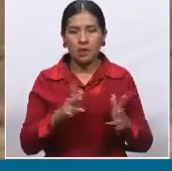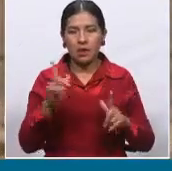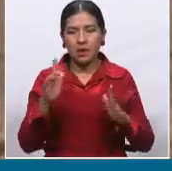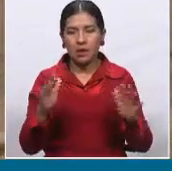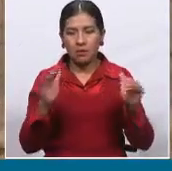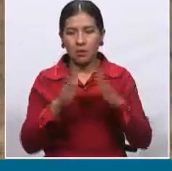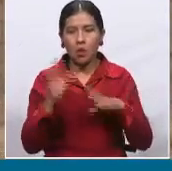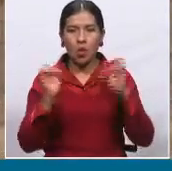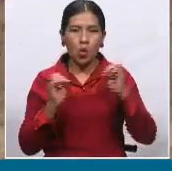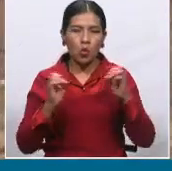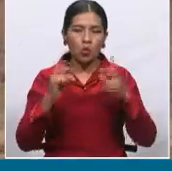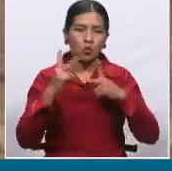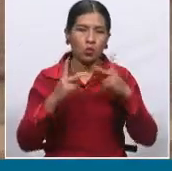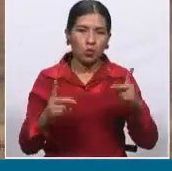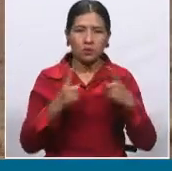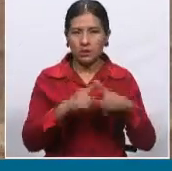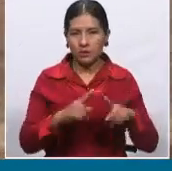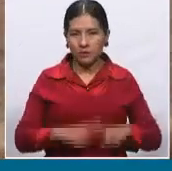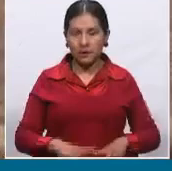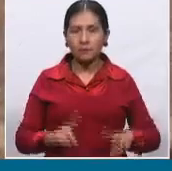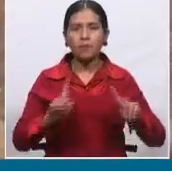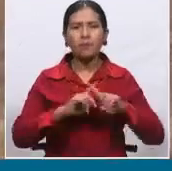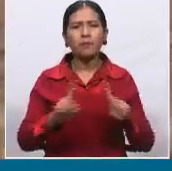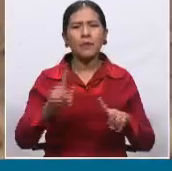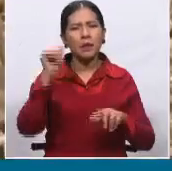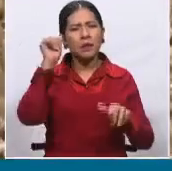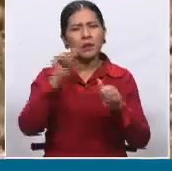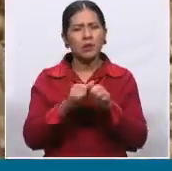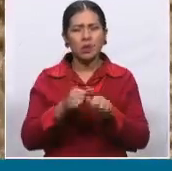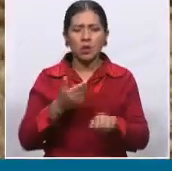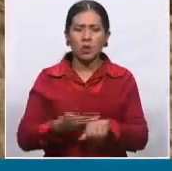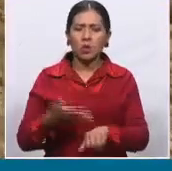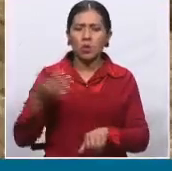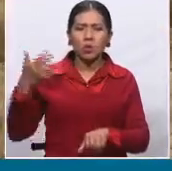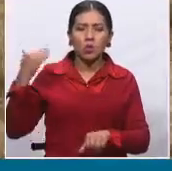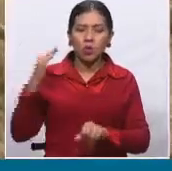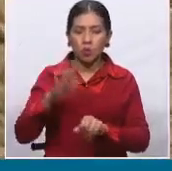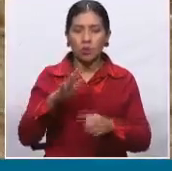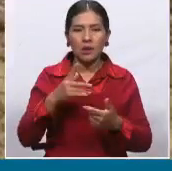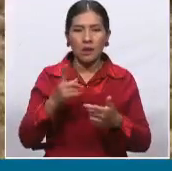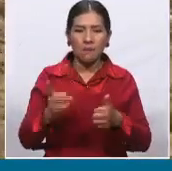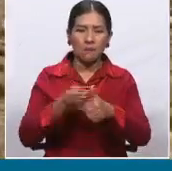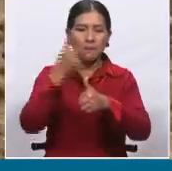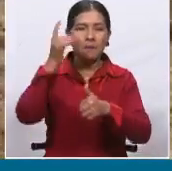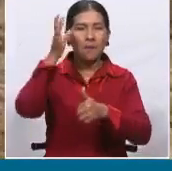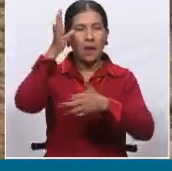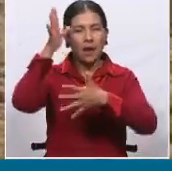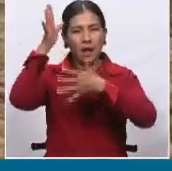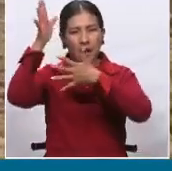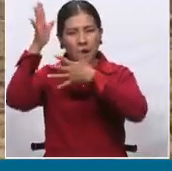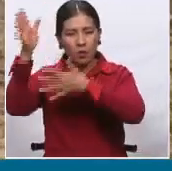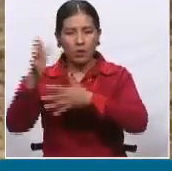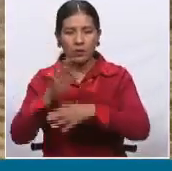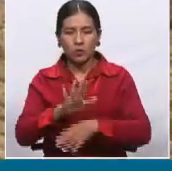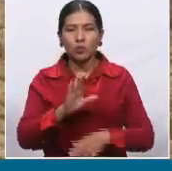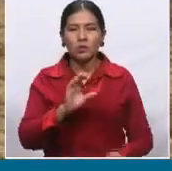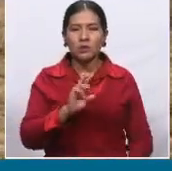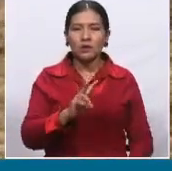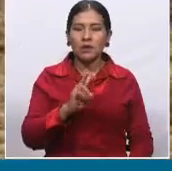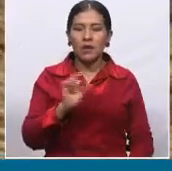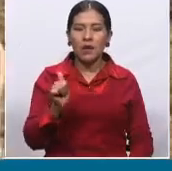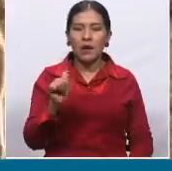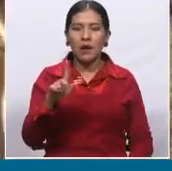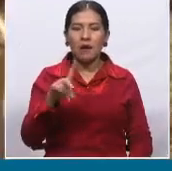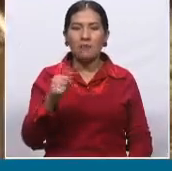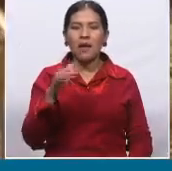que hay un ancestro. El ancestro de la vicuña es la... Perdón, el ancestro de la